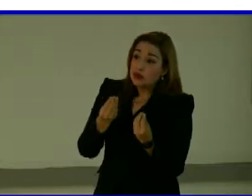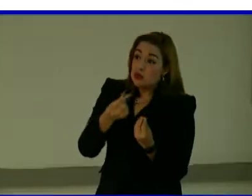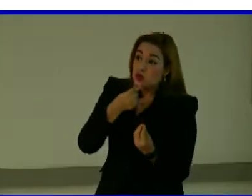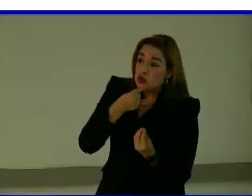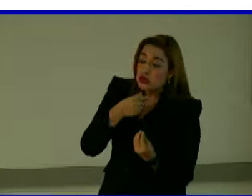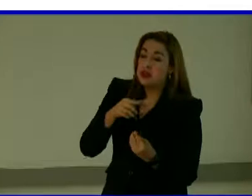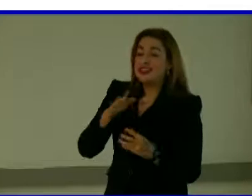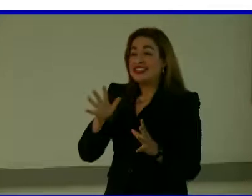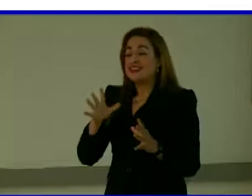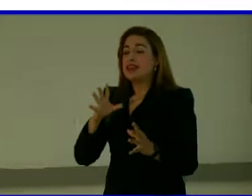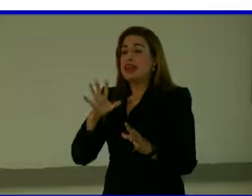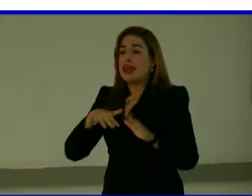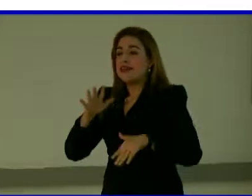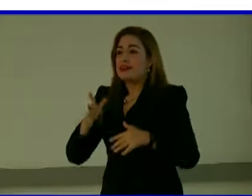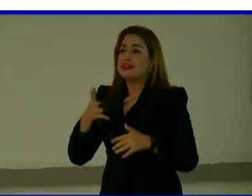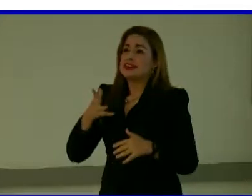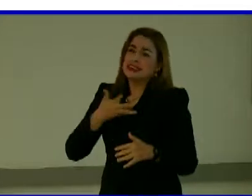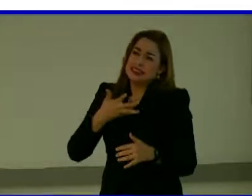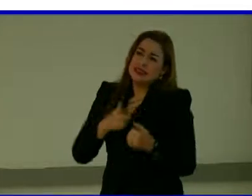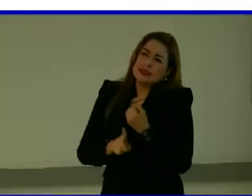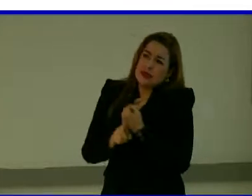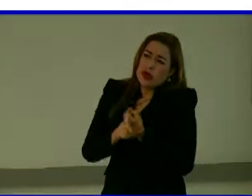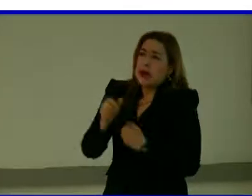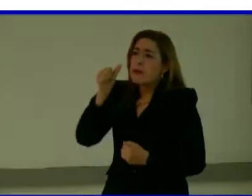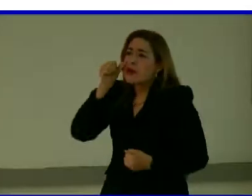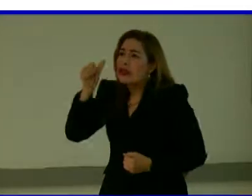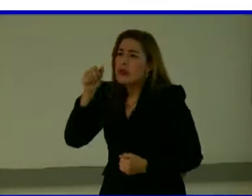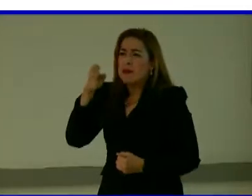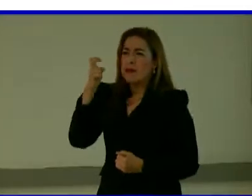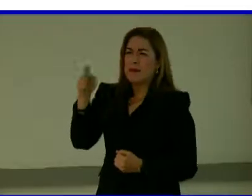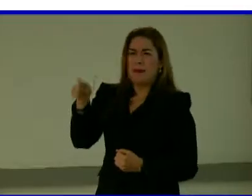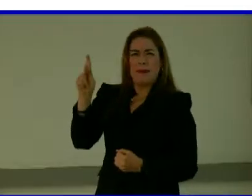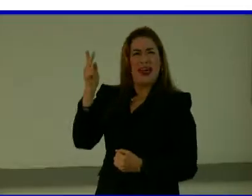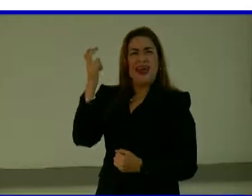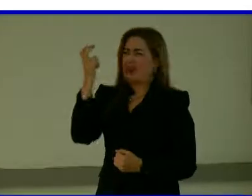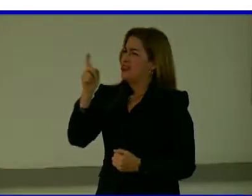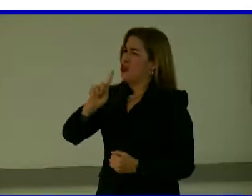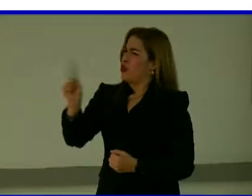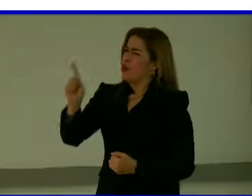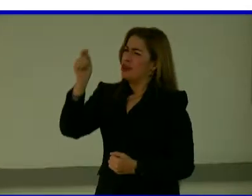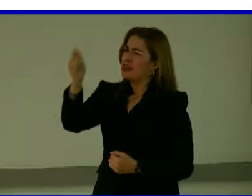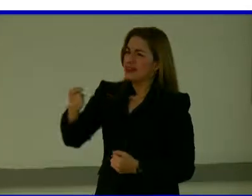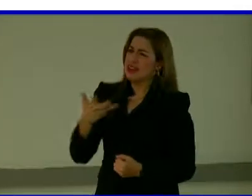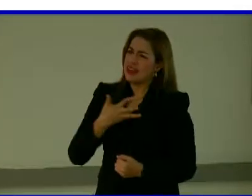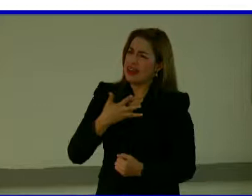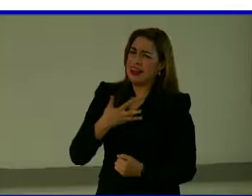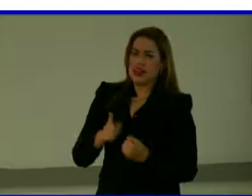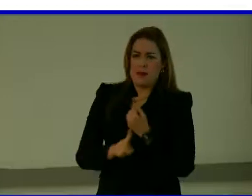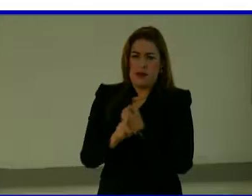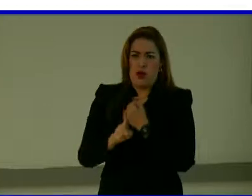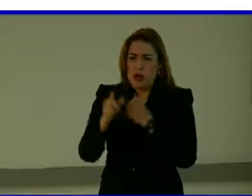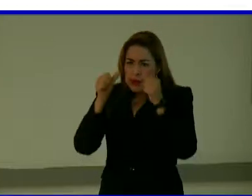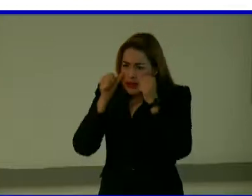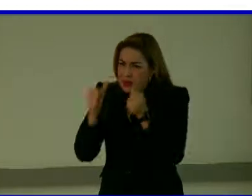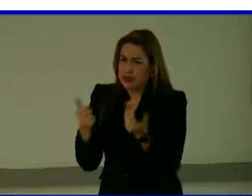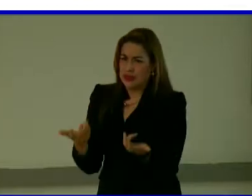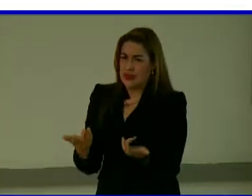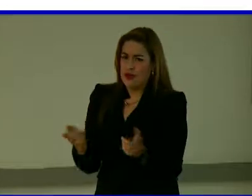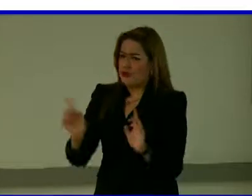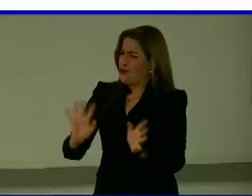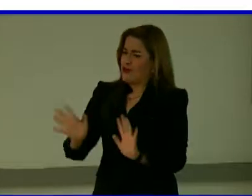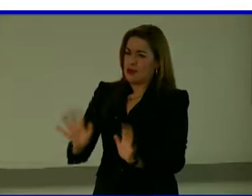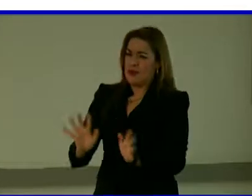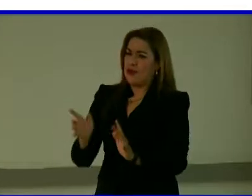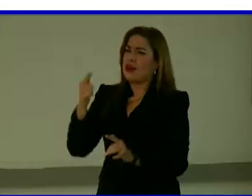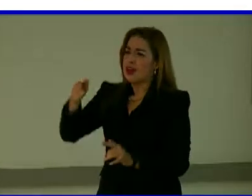prestar atención, es que no puede regular o controlar la función de la atención. El problema es que no le puede prestar atención a lo que le tiene que prestar